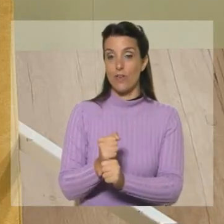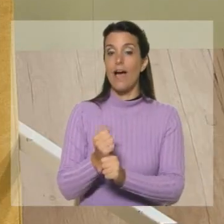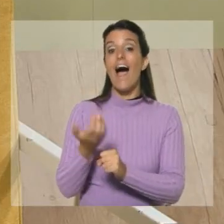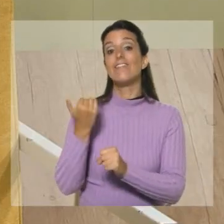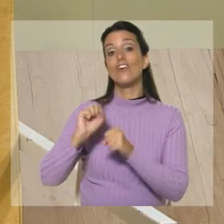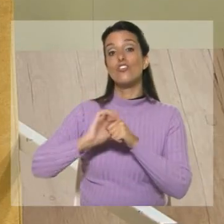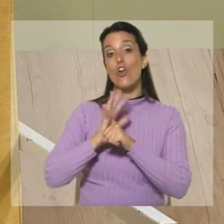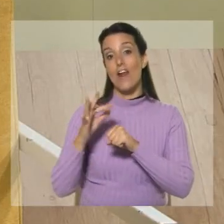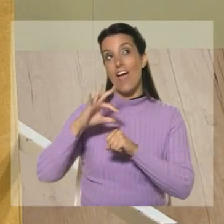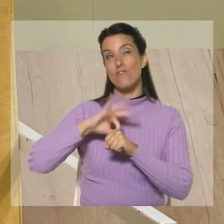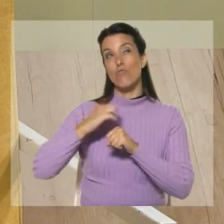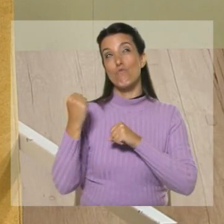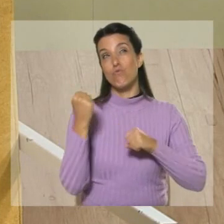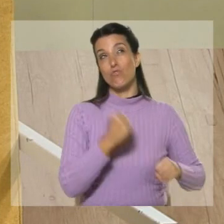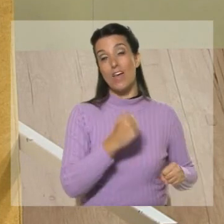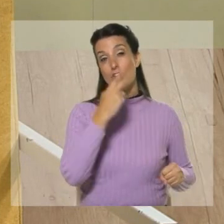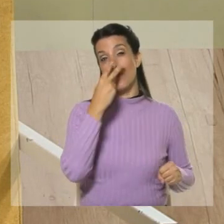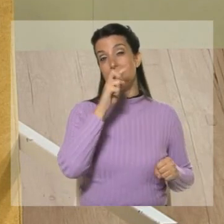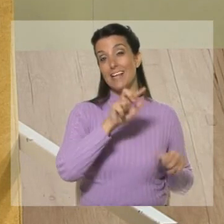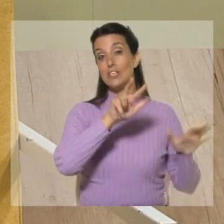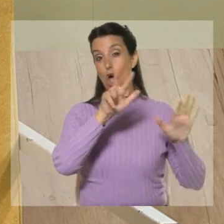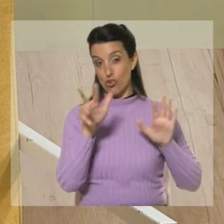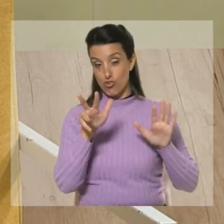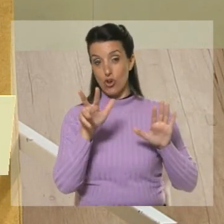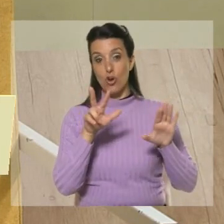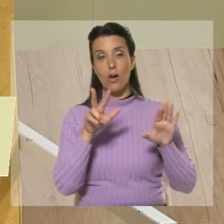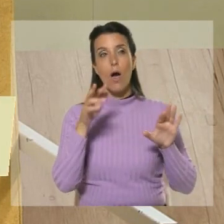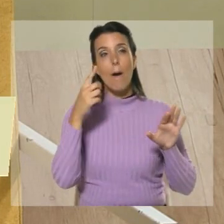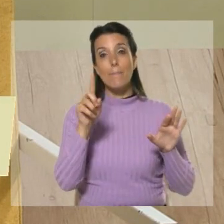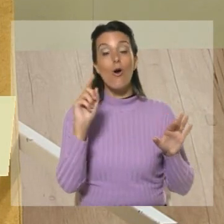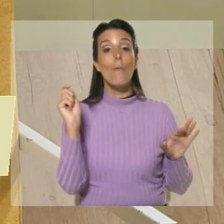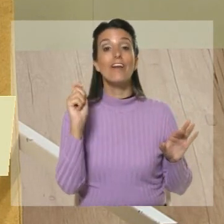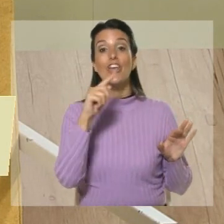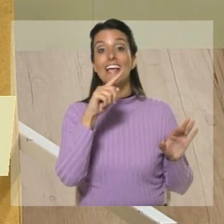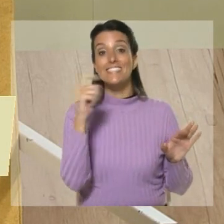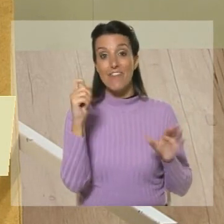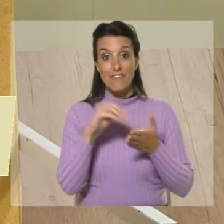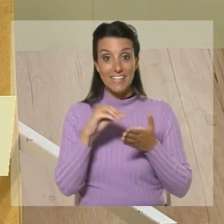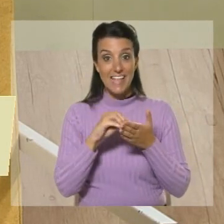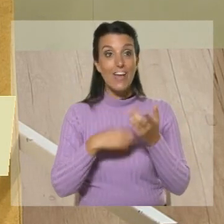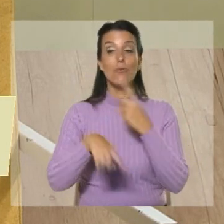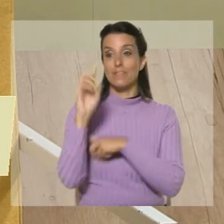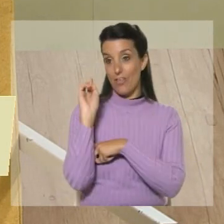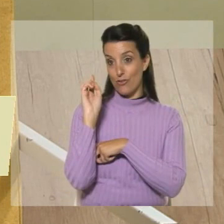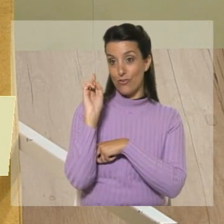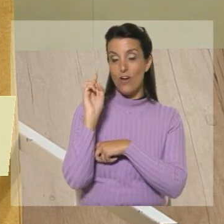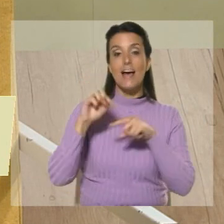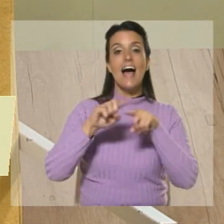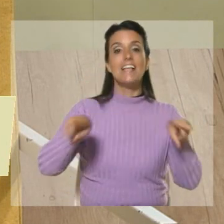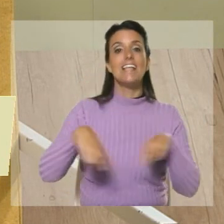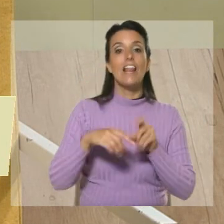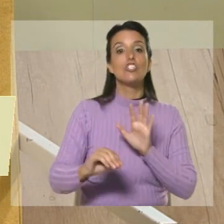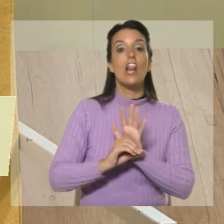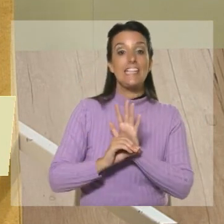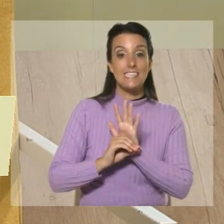medio porque se estrenó en 2018. Pero bueno, hicimos la función 100 para festejar en la Sala Grande del Solís el año pasado, después nos fuimos de gira